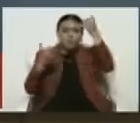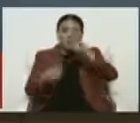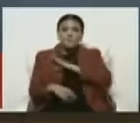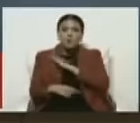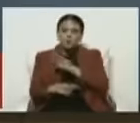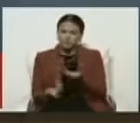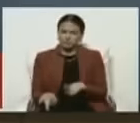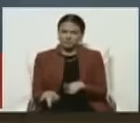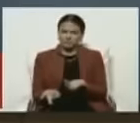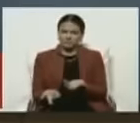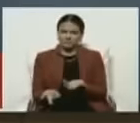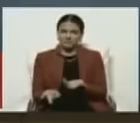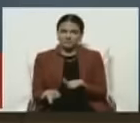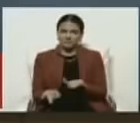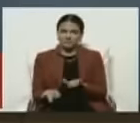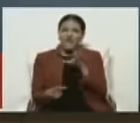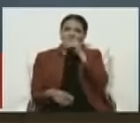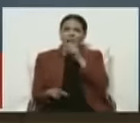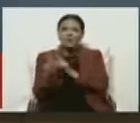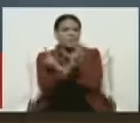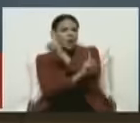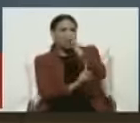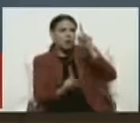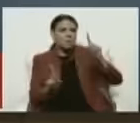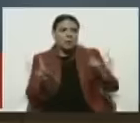señores. Y agarraron a unos